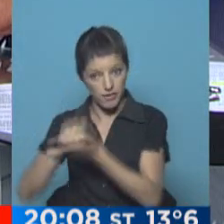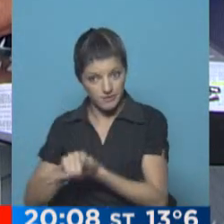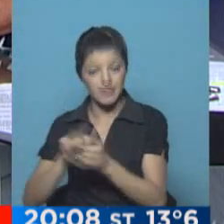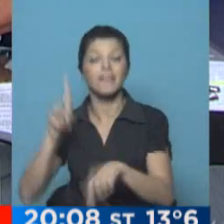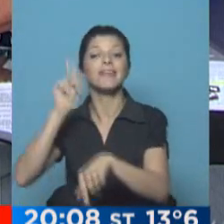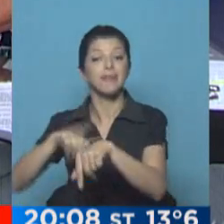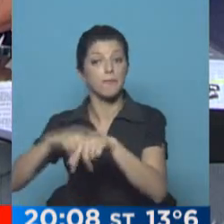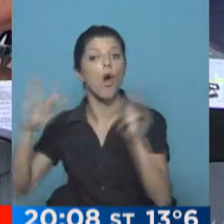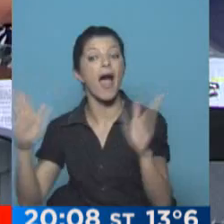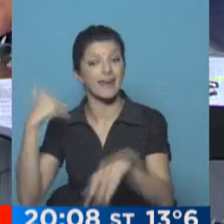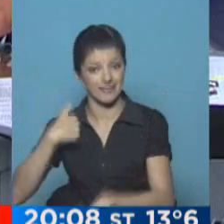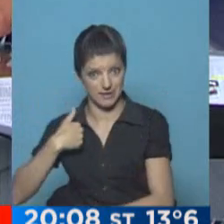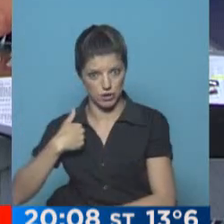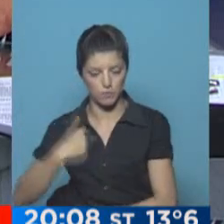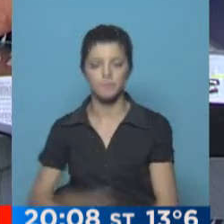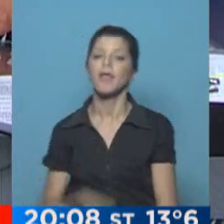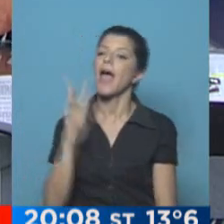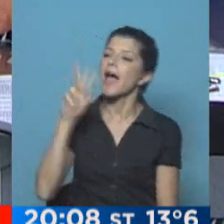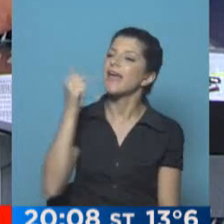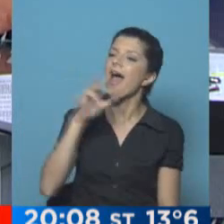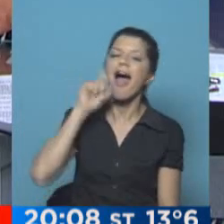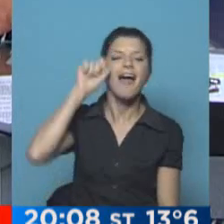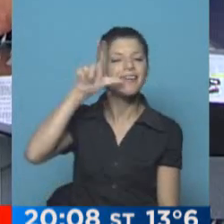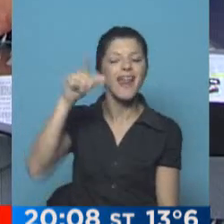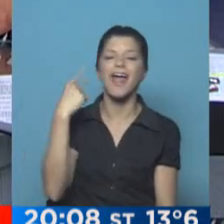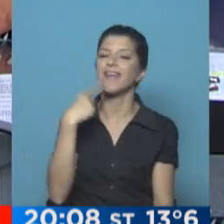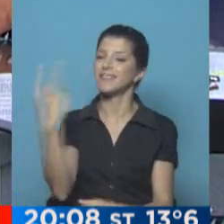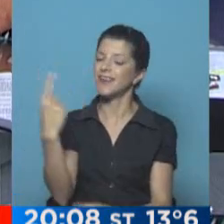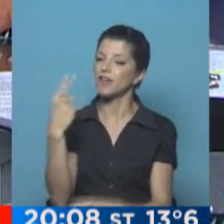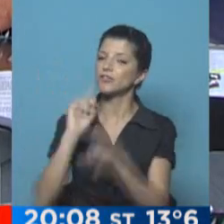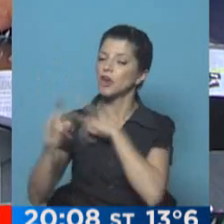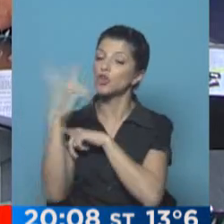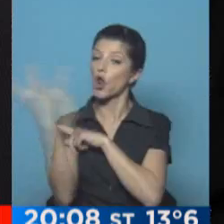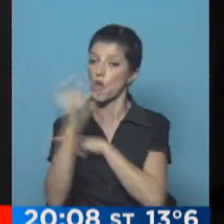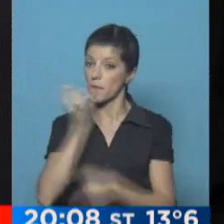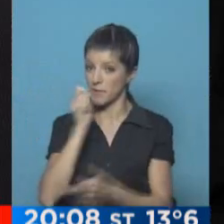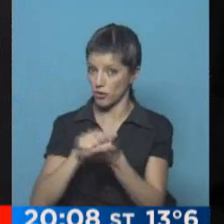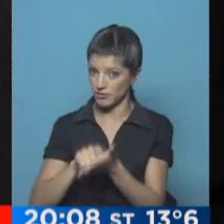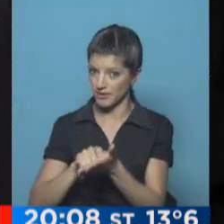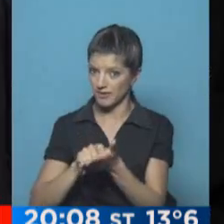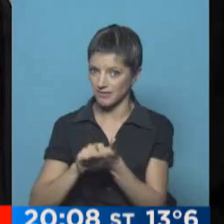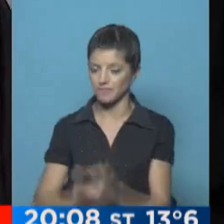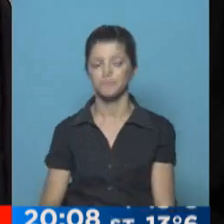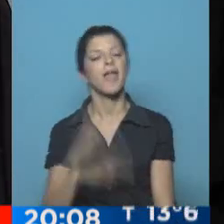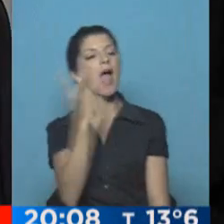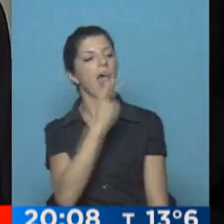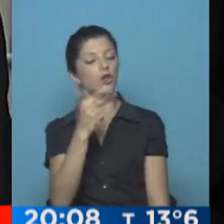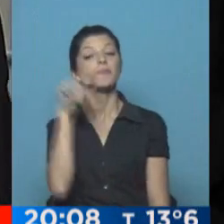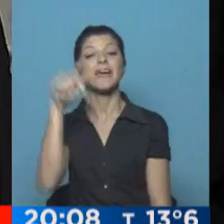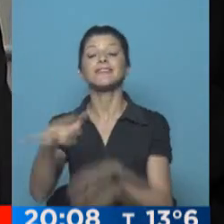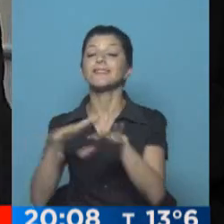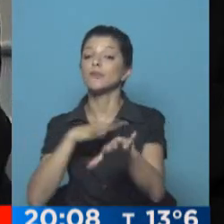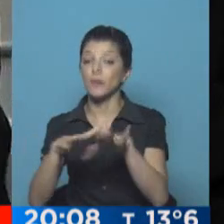Tiempo Argentino. Estamos con ellos, allí Ariel Lima trabajando en vivo con este tema. Ariel, adelante. Hola. Cecilia, Pablo, este episodio